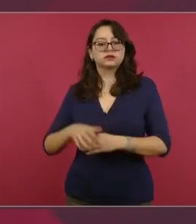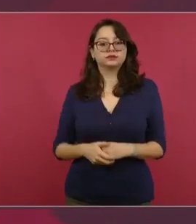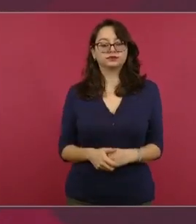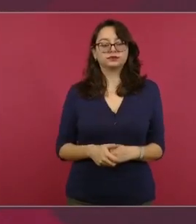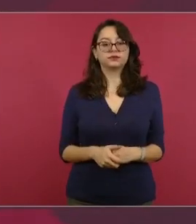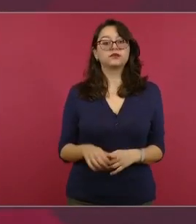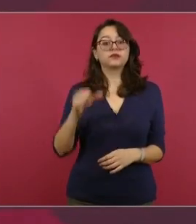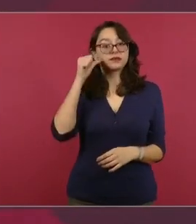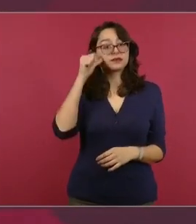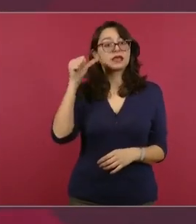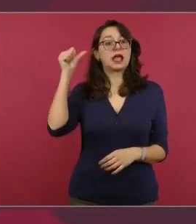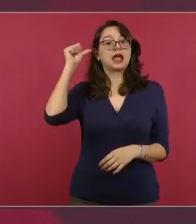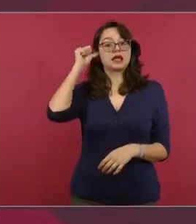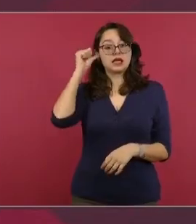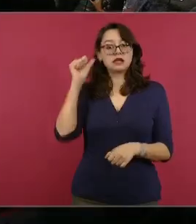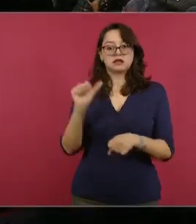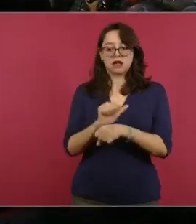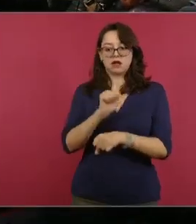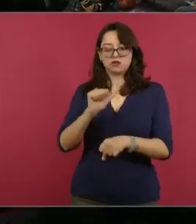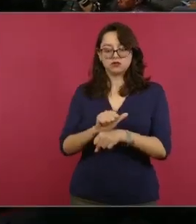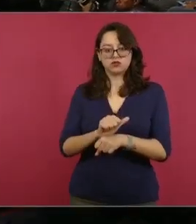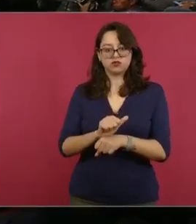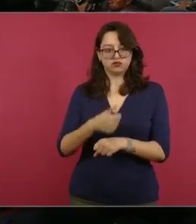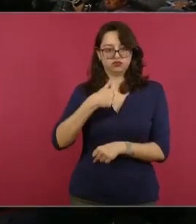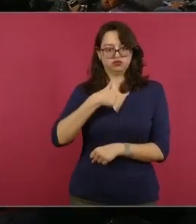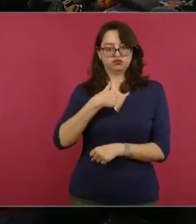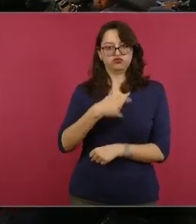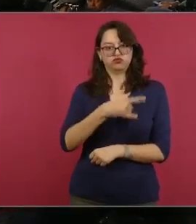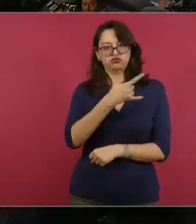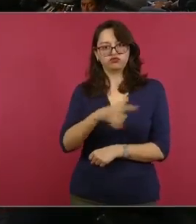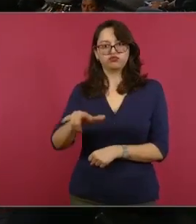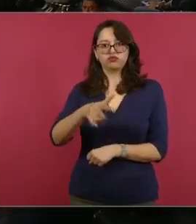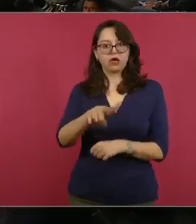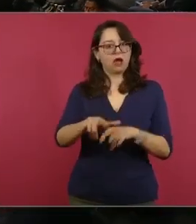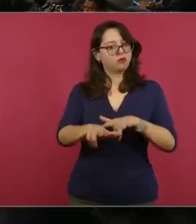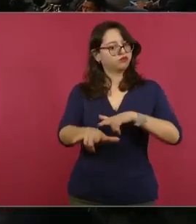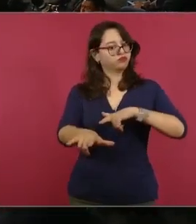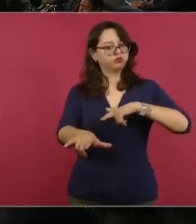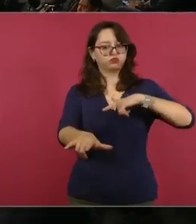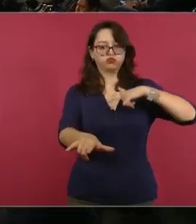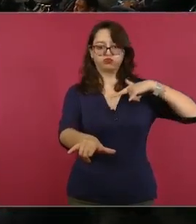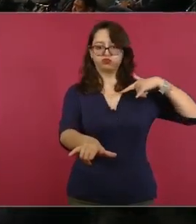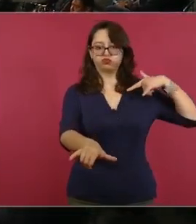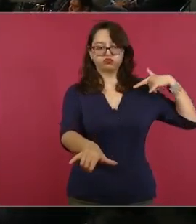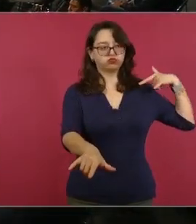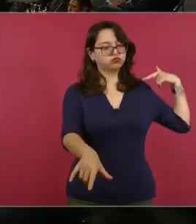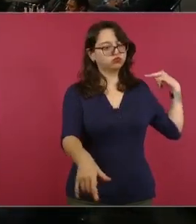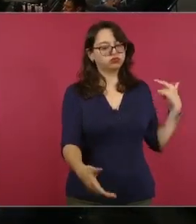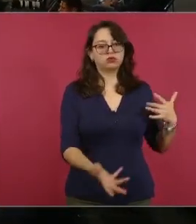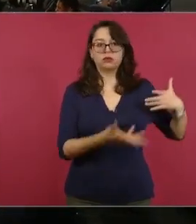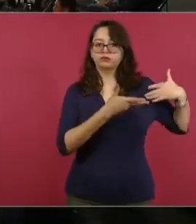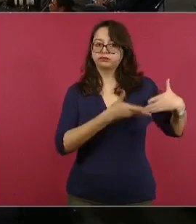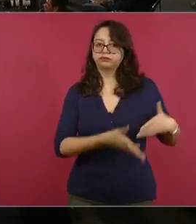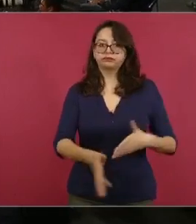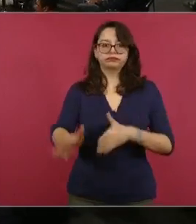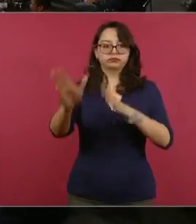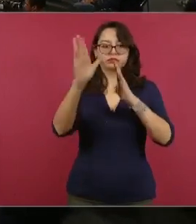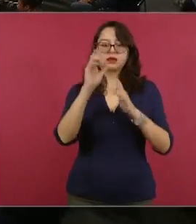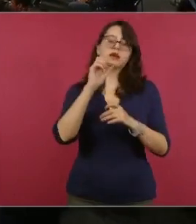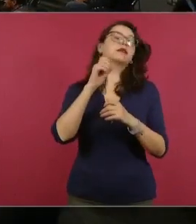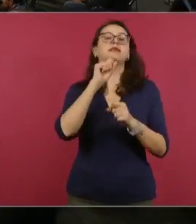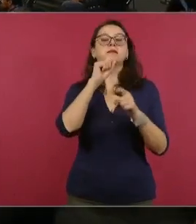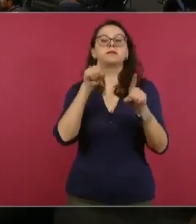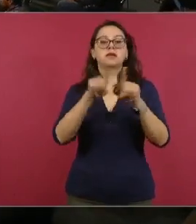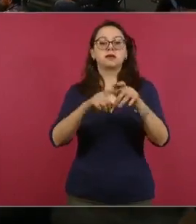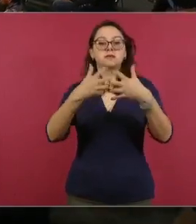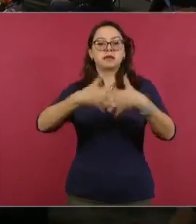caravana, llevábamos maquinaria pesada para ir abriendo caminos. Por eso se abrió